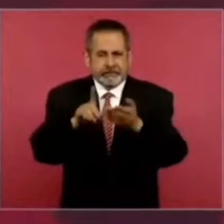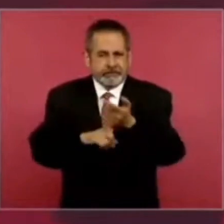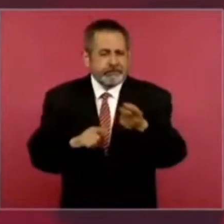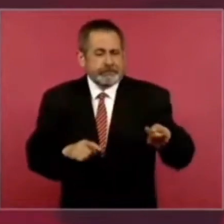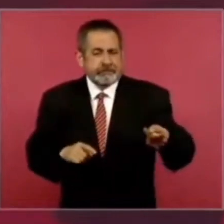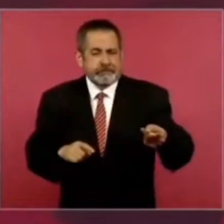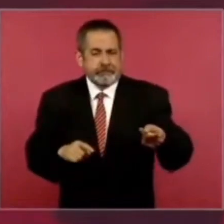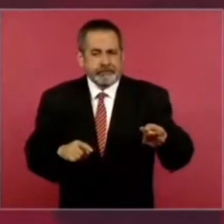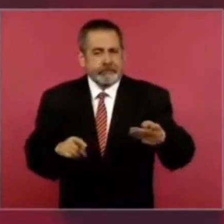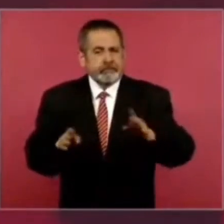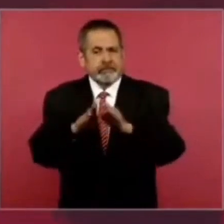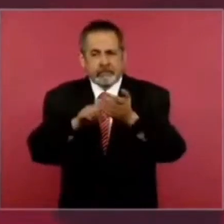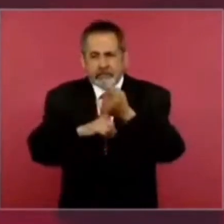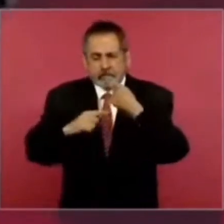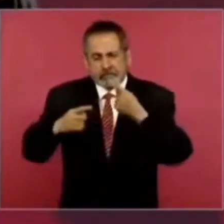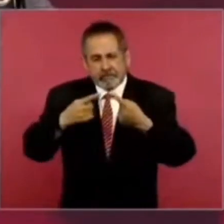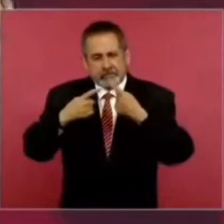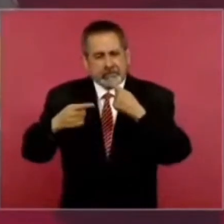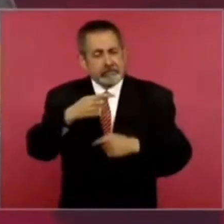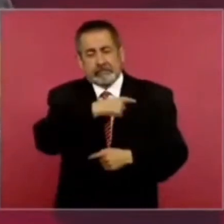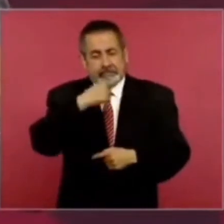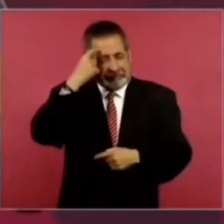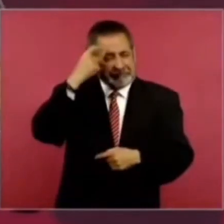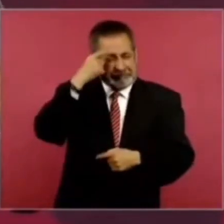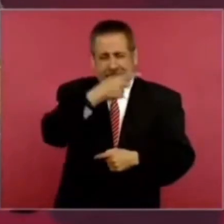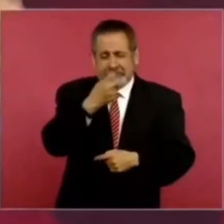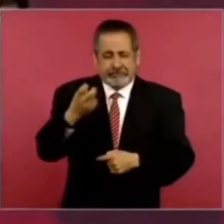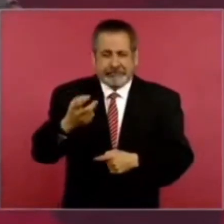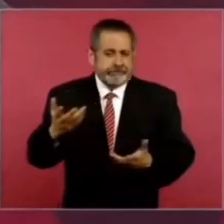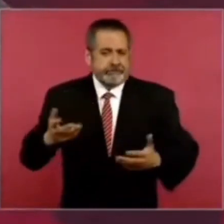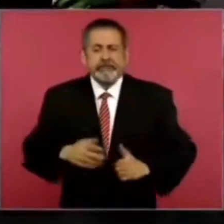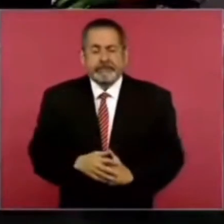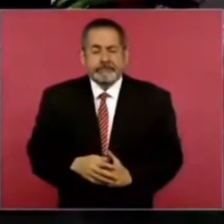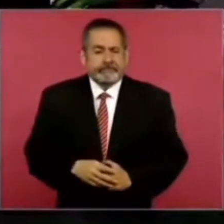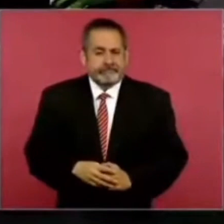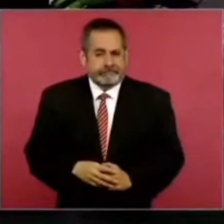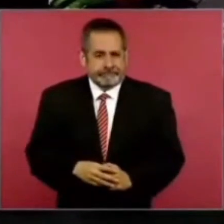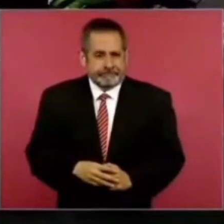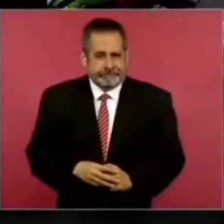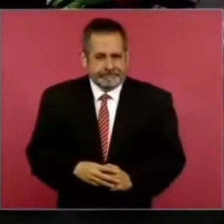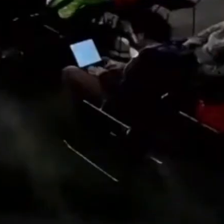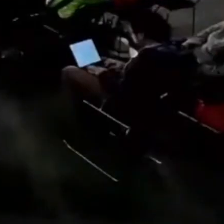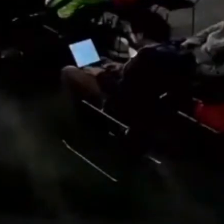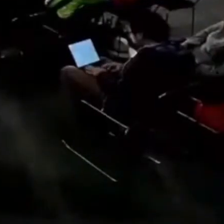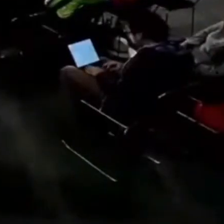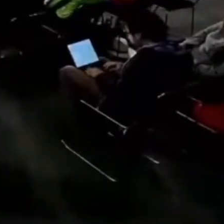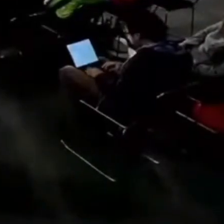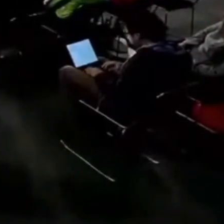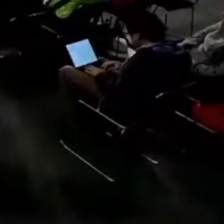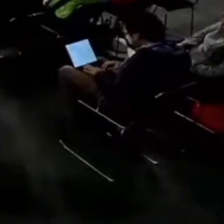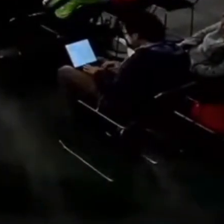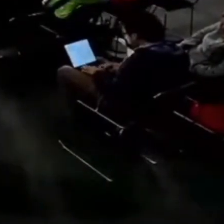pagar colegiatura. Esa es su mentalidad. Y eso ha llevado